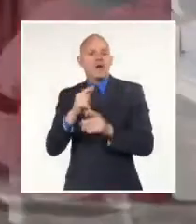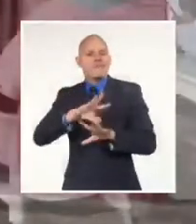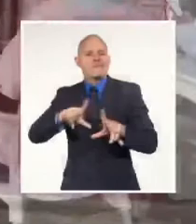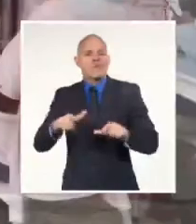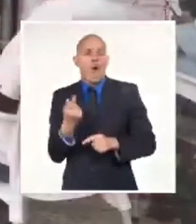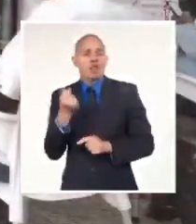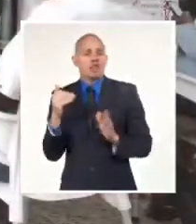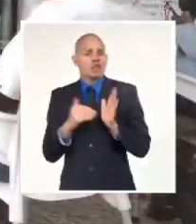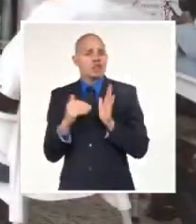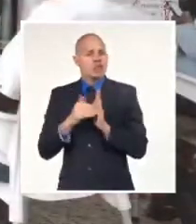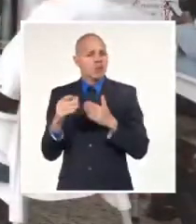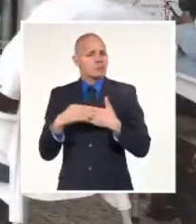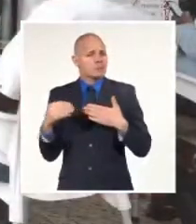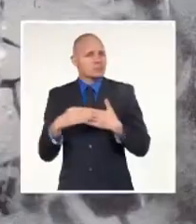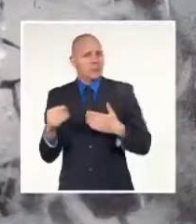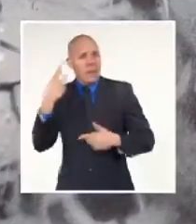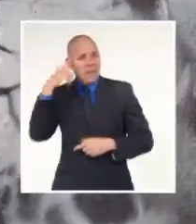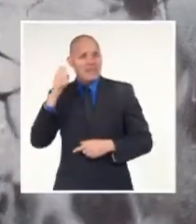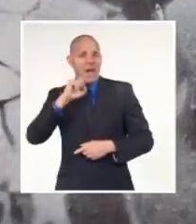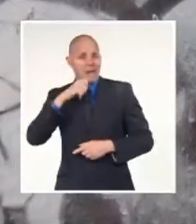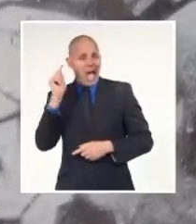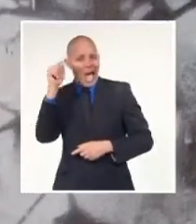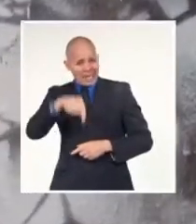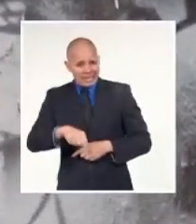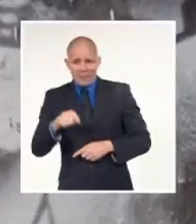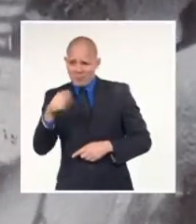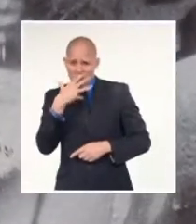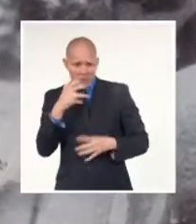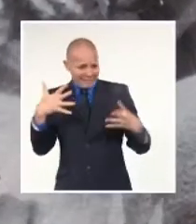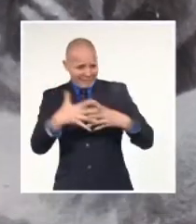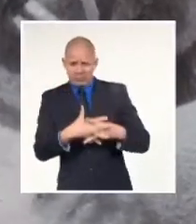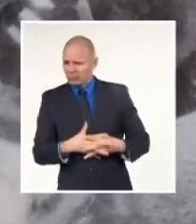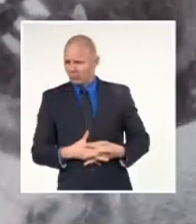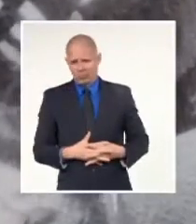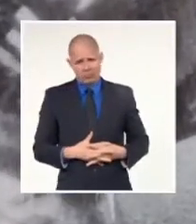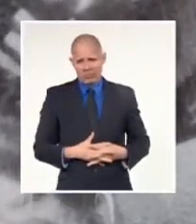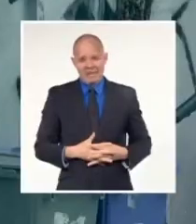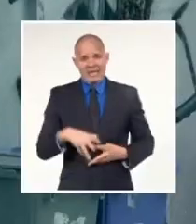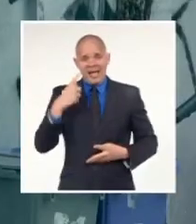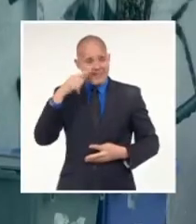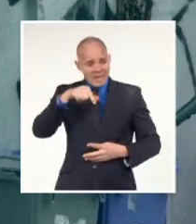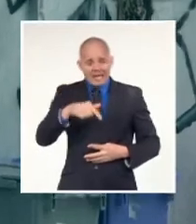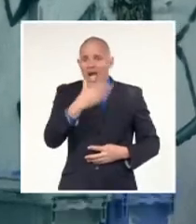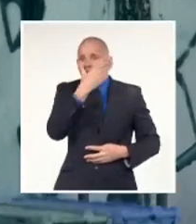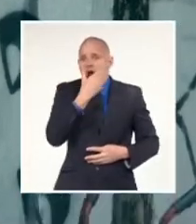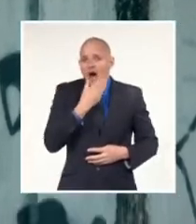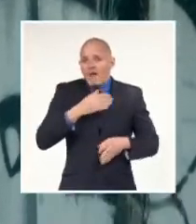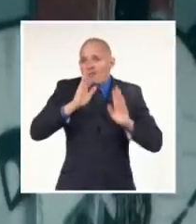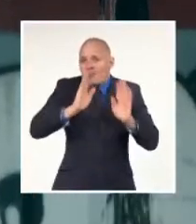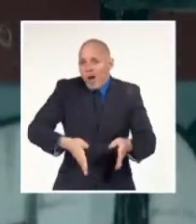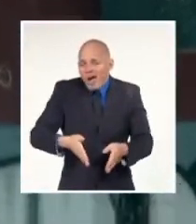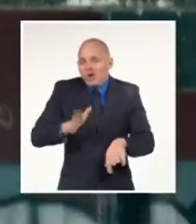les caigamos bien a los puertorriqueños. ¿Cuántos jóvenes han muerto en sus guerras que no son guerras nuestras?